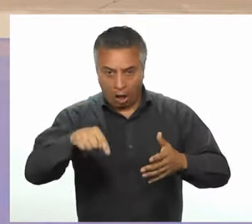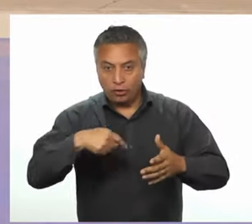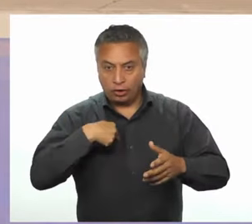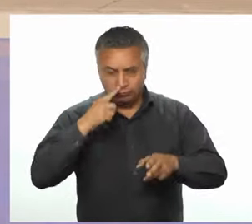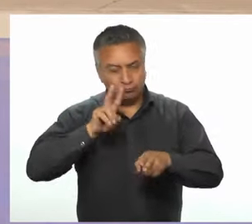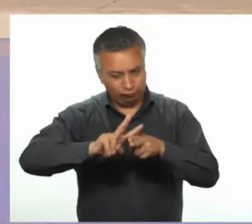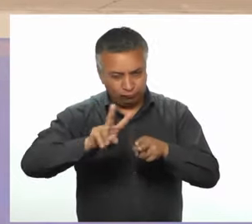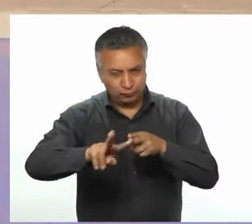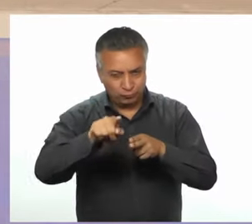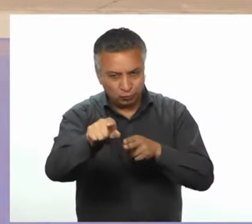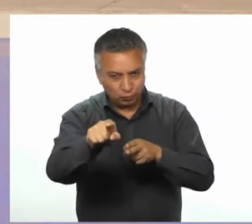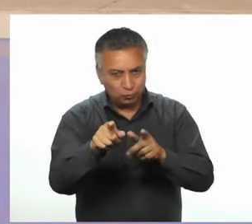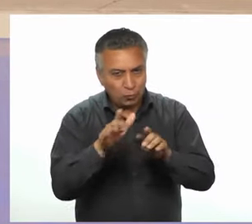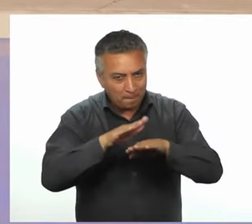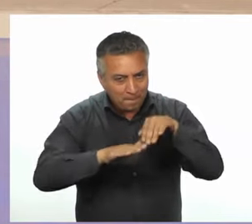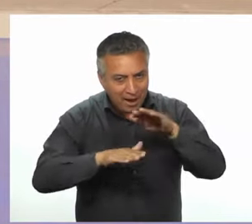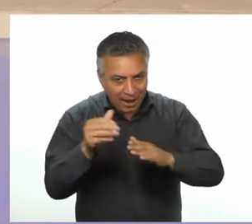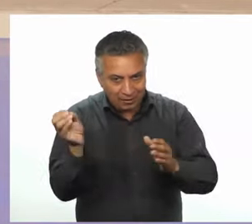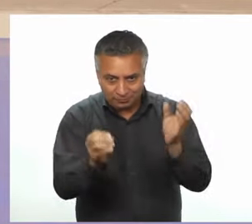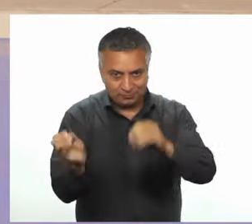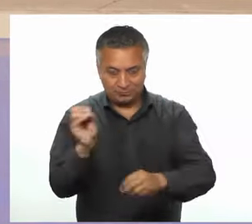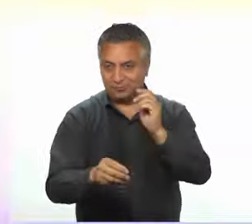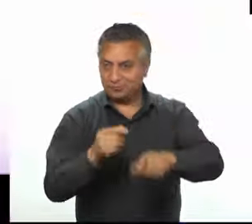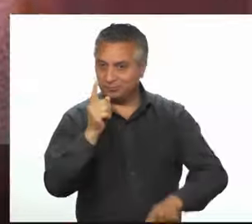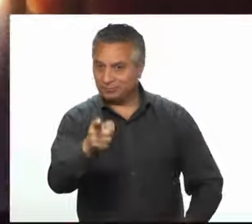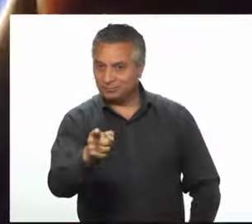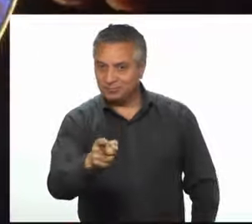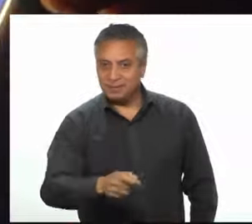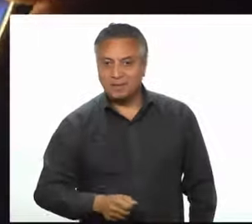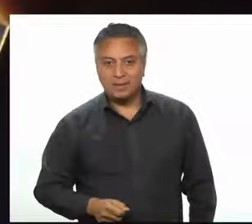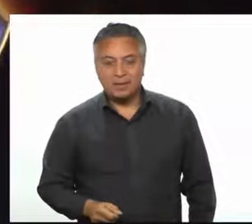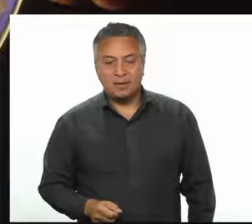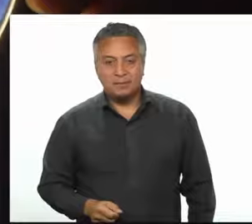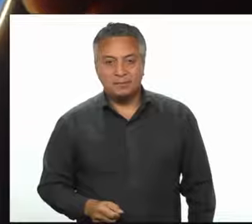casero. Manos a la Ciencia.